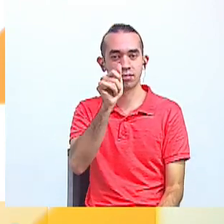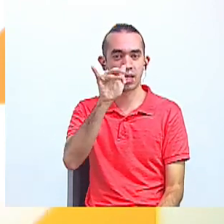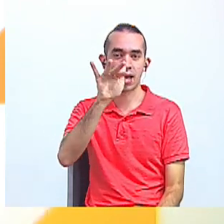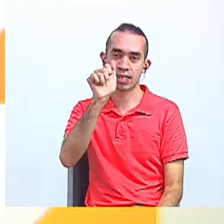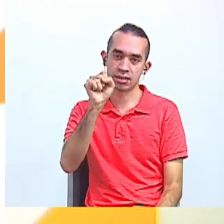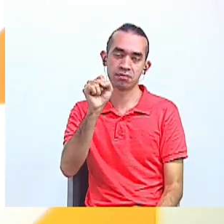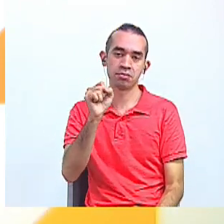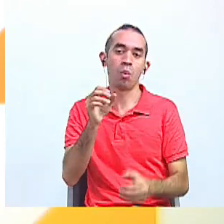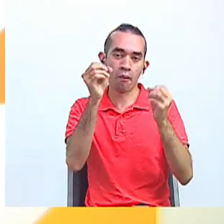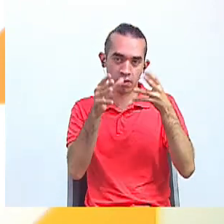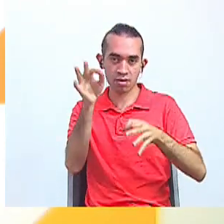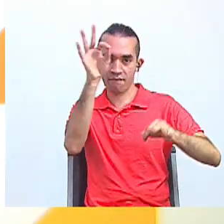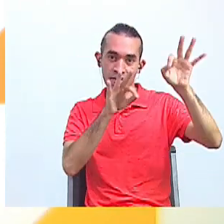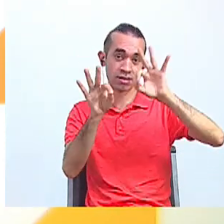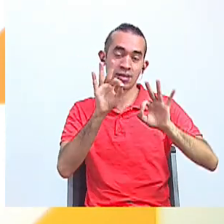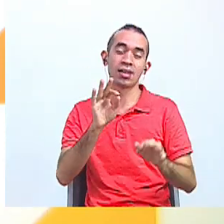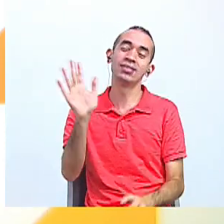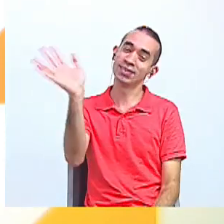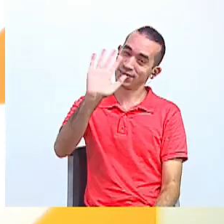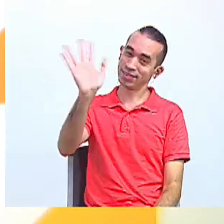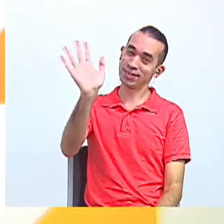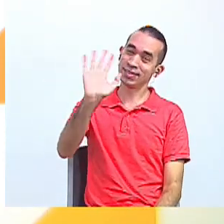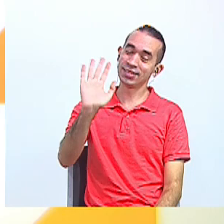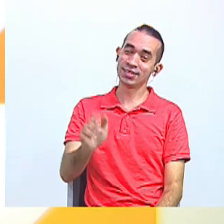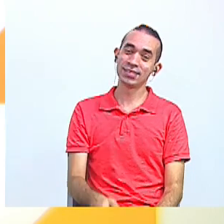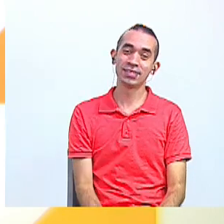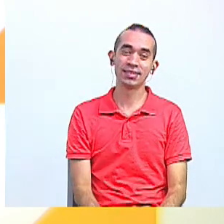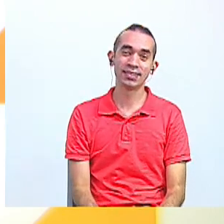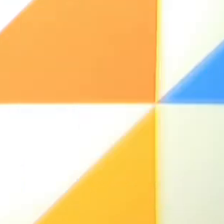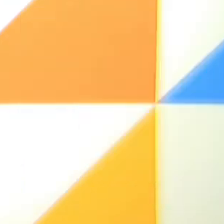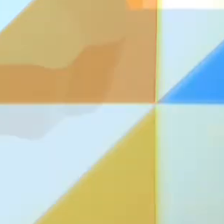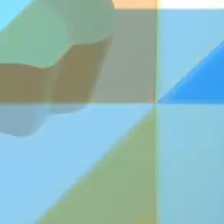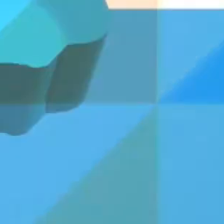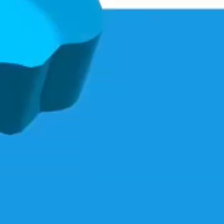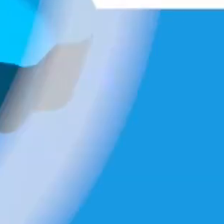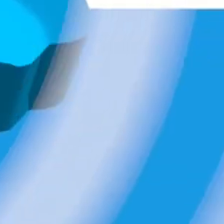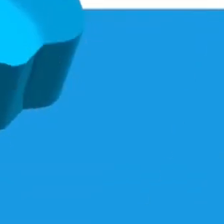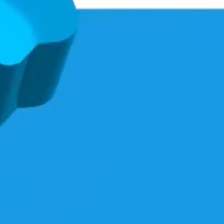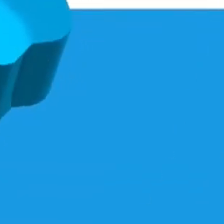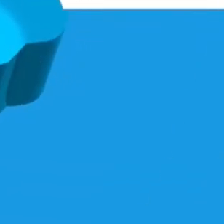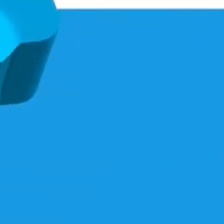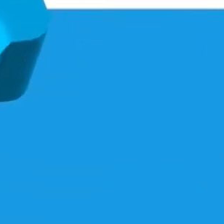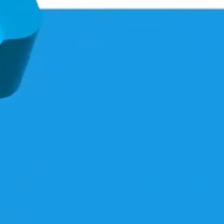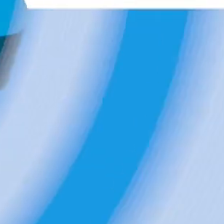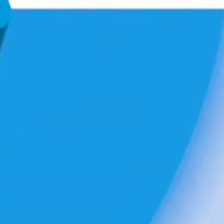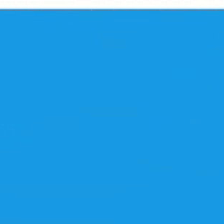Ha sido un gusto. Hasta luego.